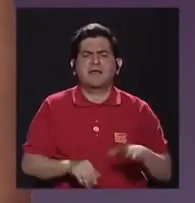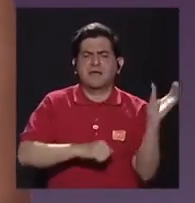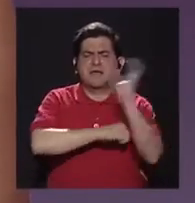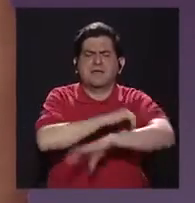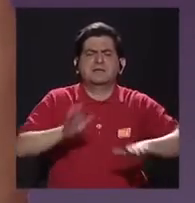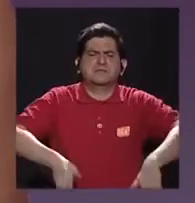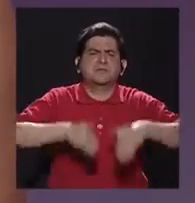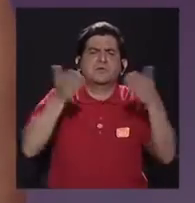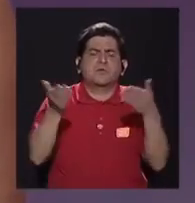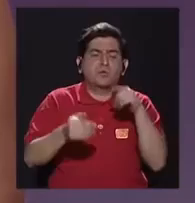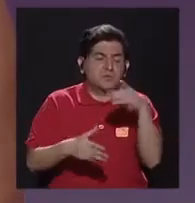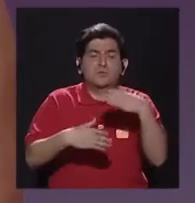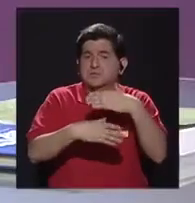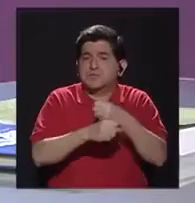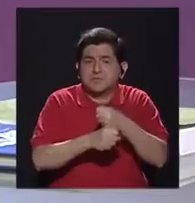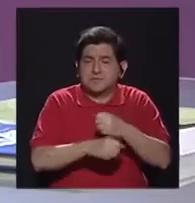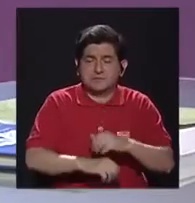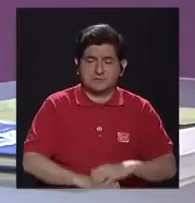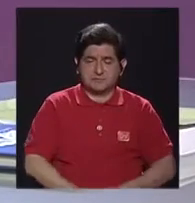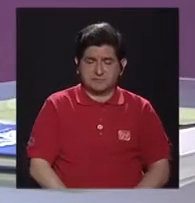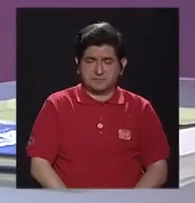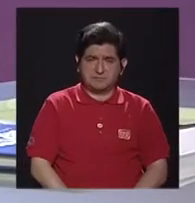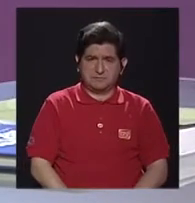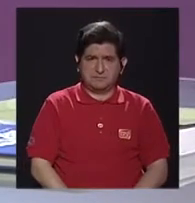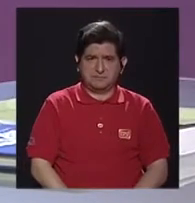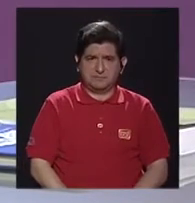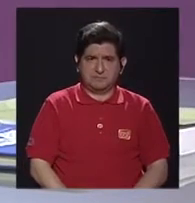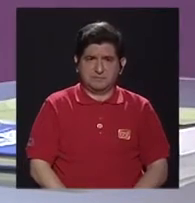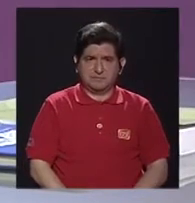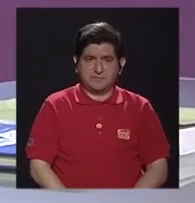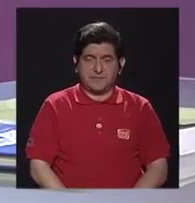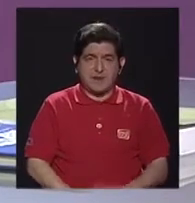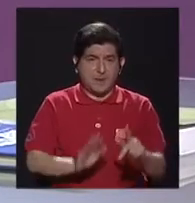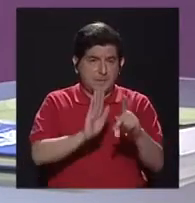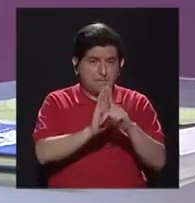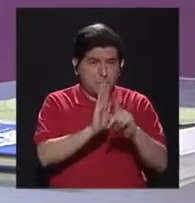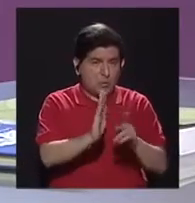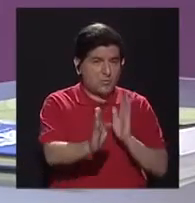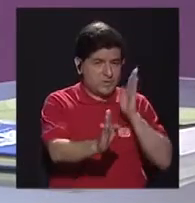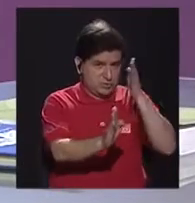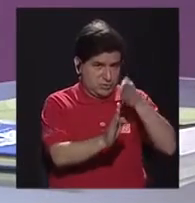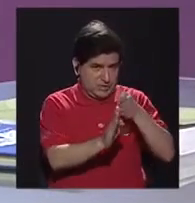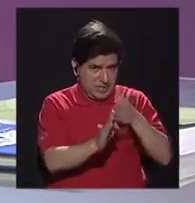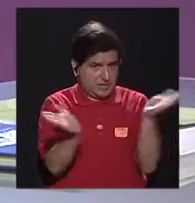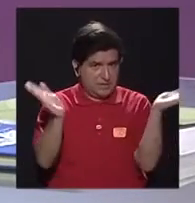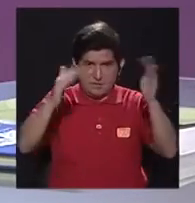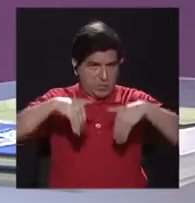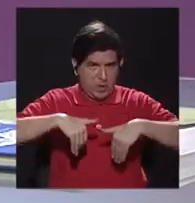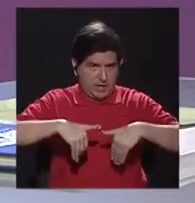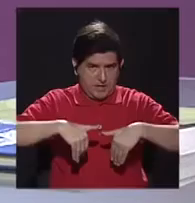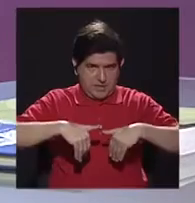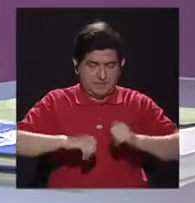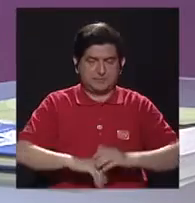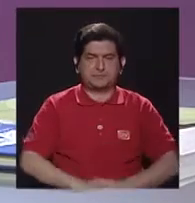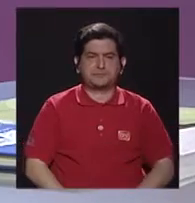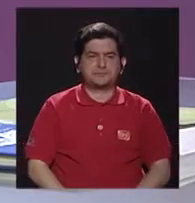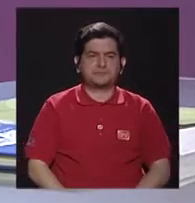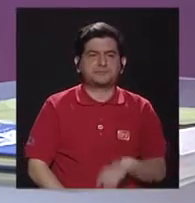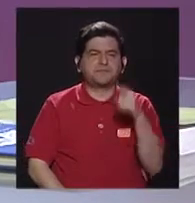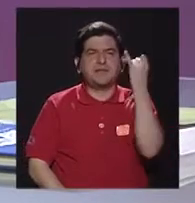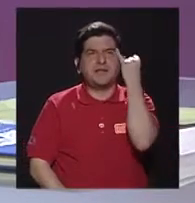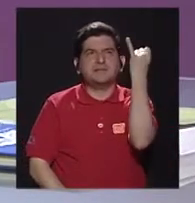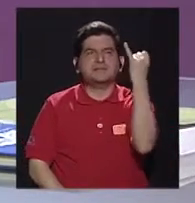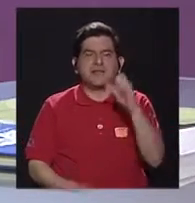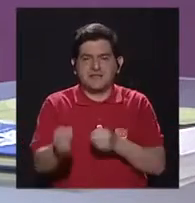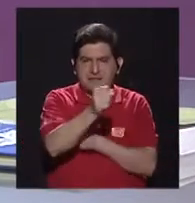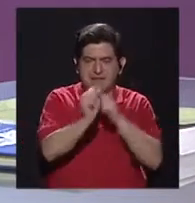sancionaría si lo hicieran? Sí, bueno, prohibición expresa en verdad no existe. Esta tesis de la